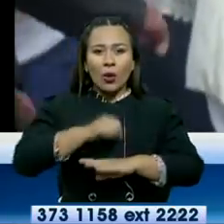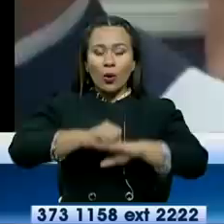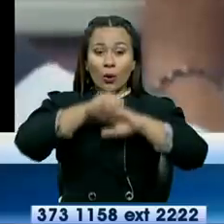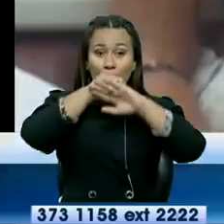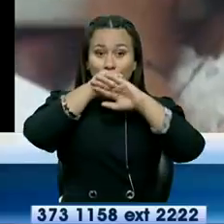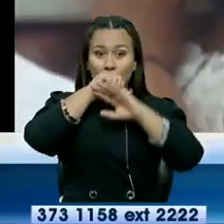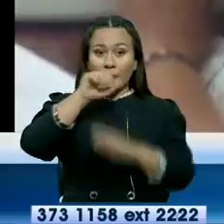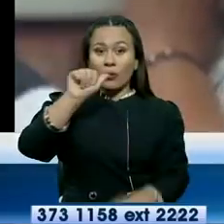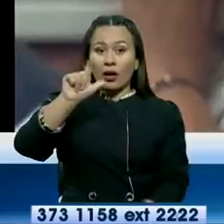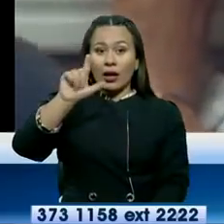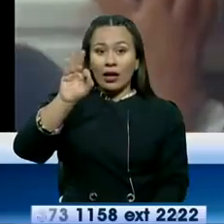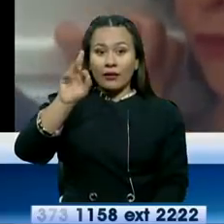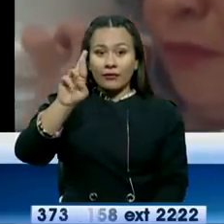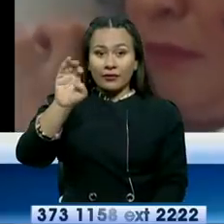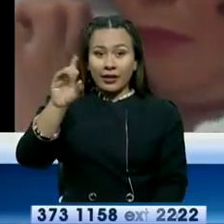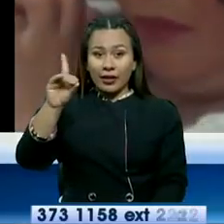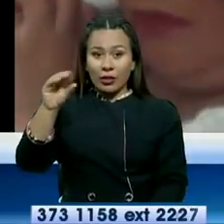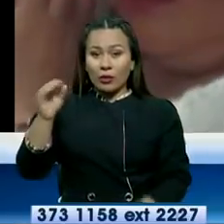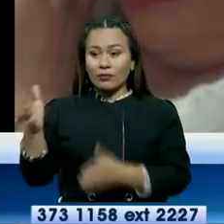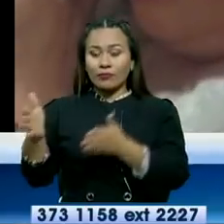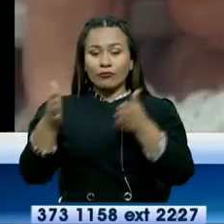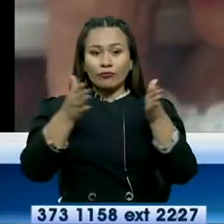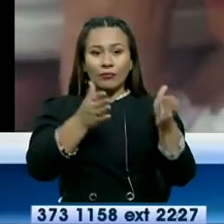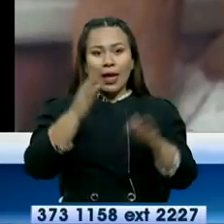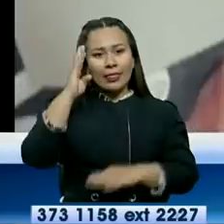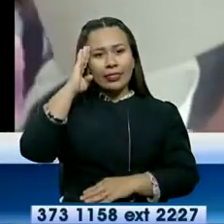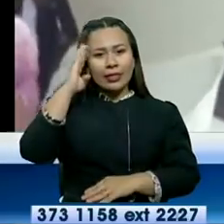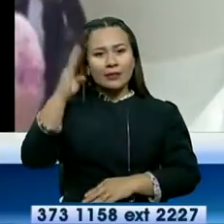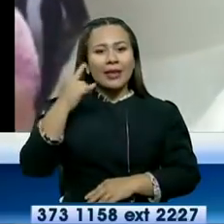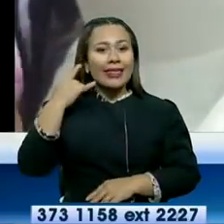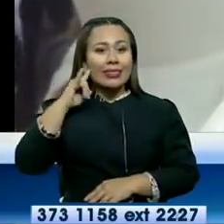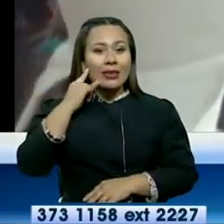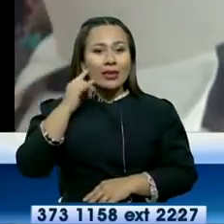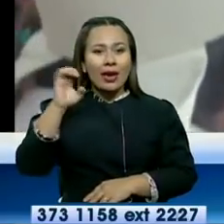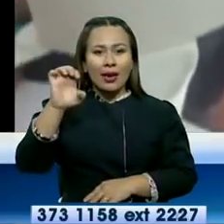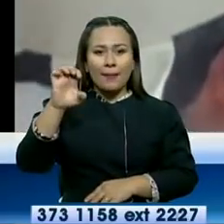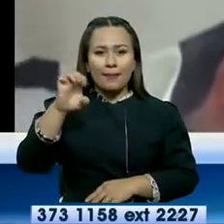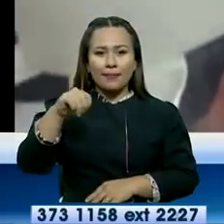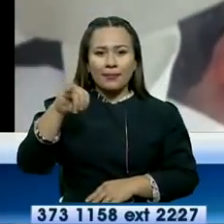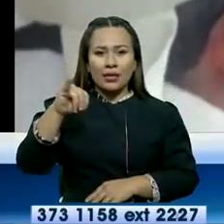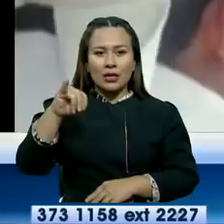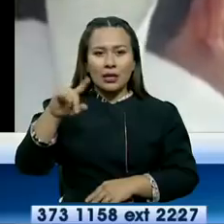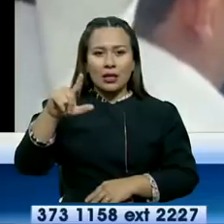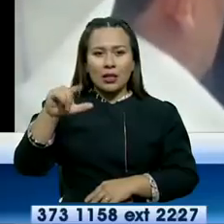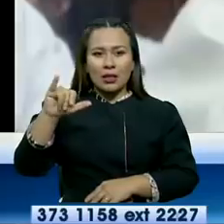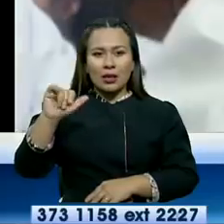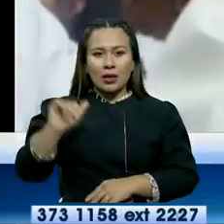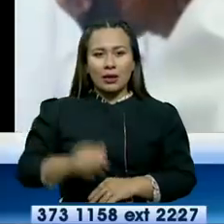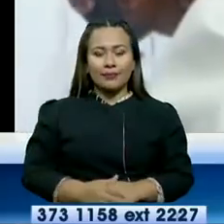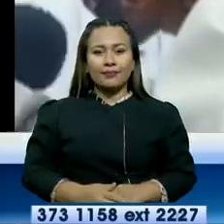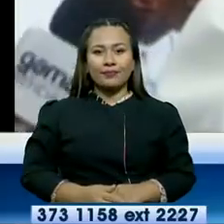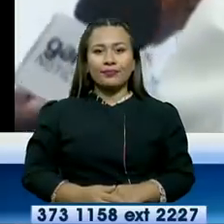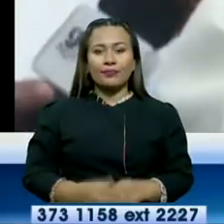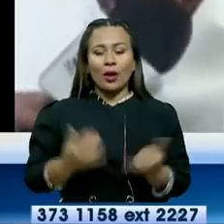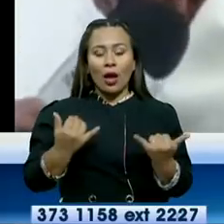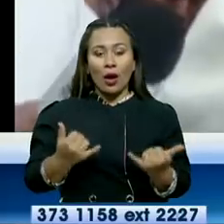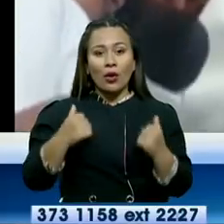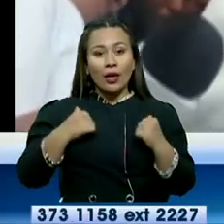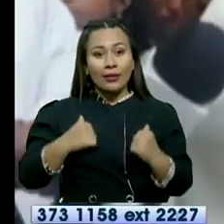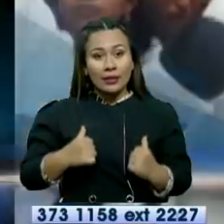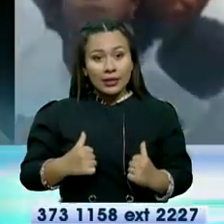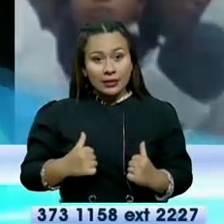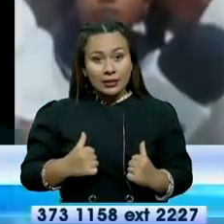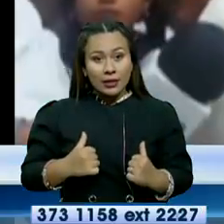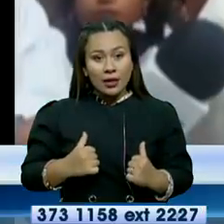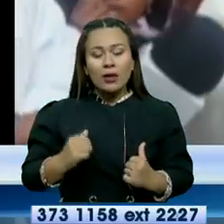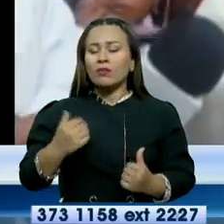Alfredo Espinosa, se dio la despedida de Emilia Benavides. Pero en este momento triste, nuestra